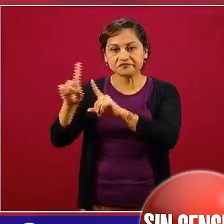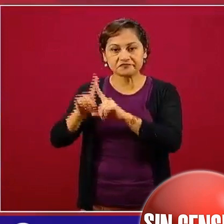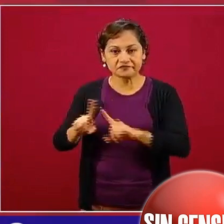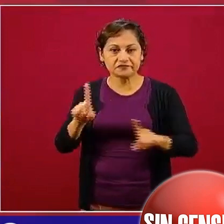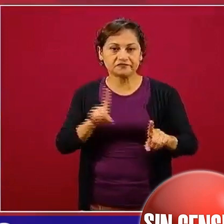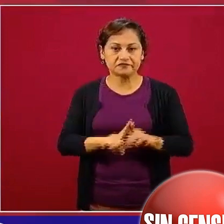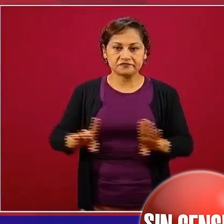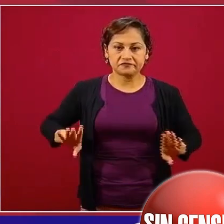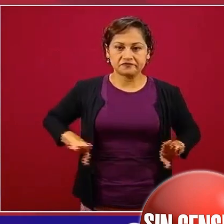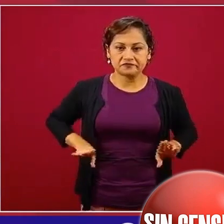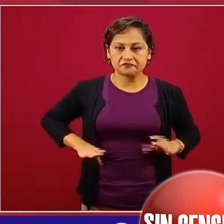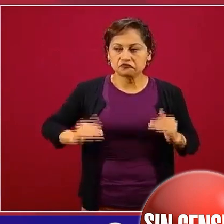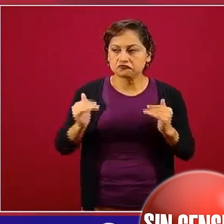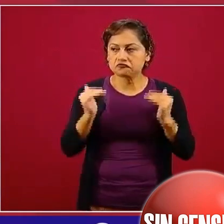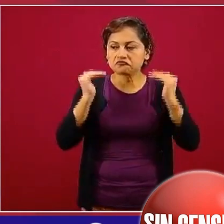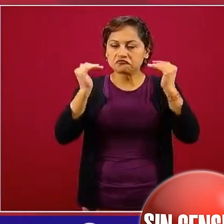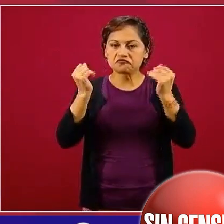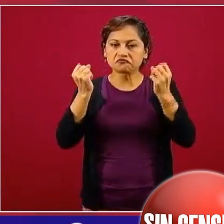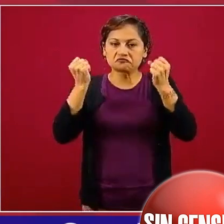potentados